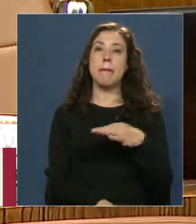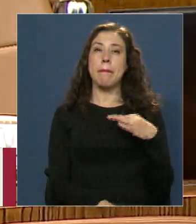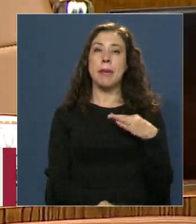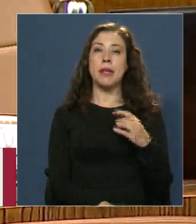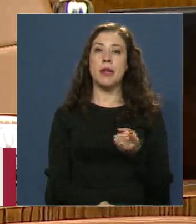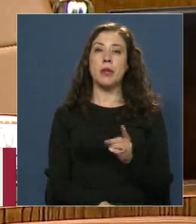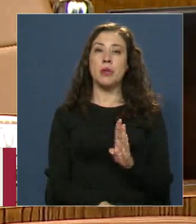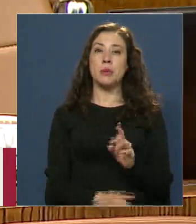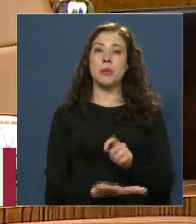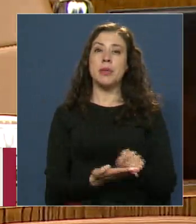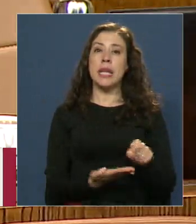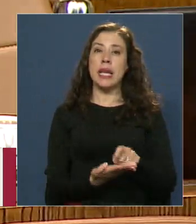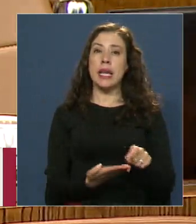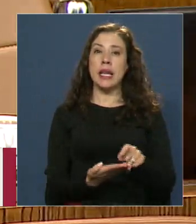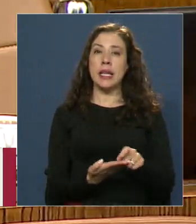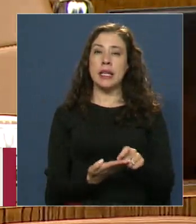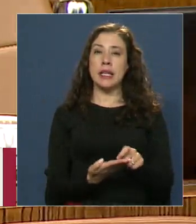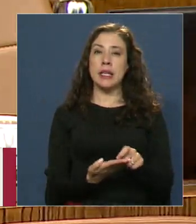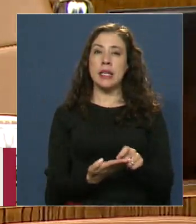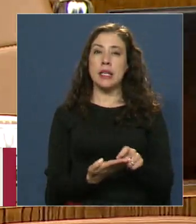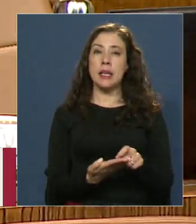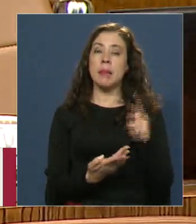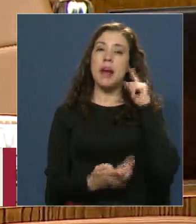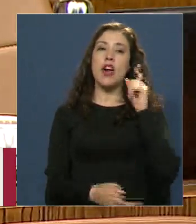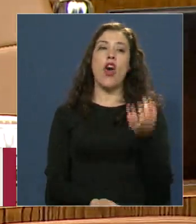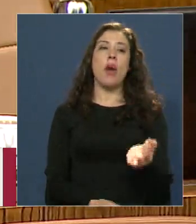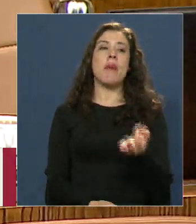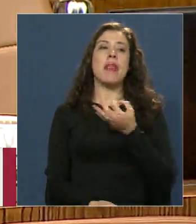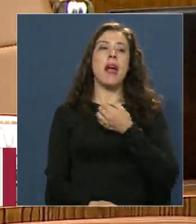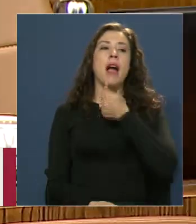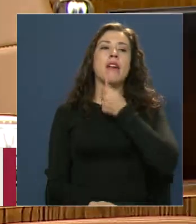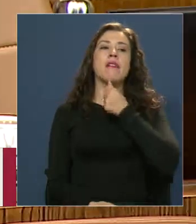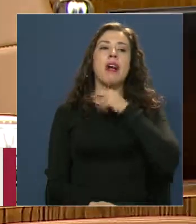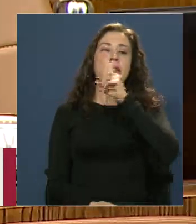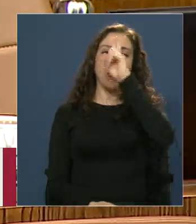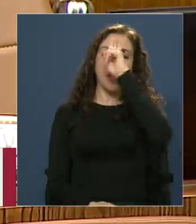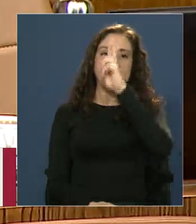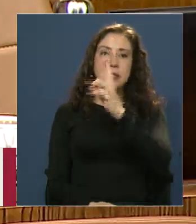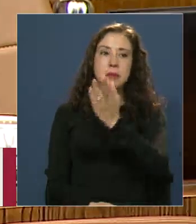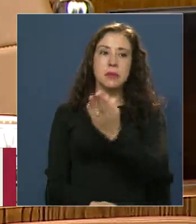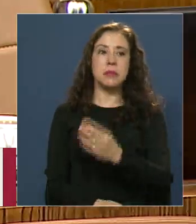señores subsecretarios para que no se me vaya a acusar de irrespetuoso,